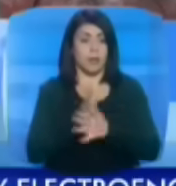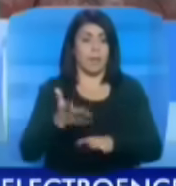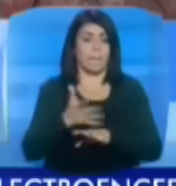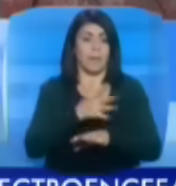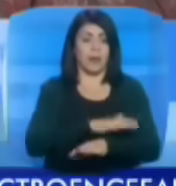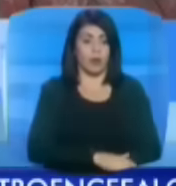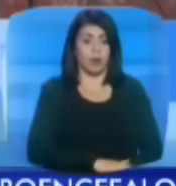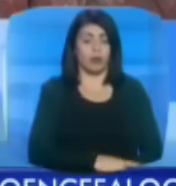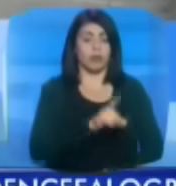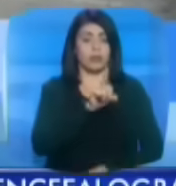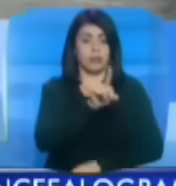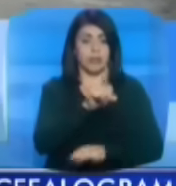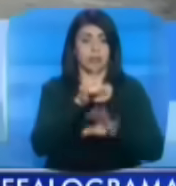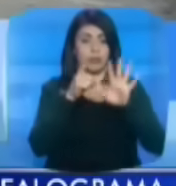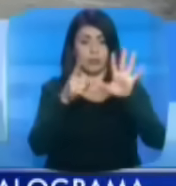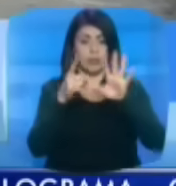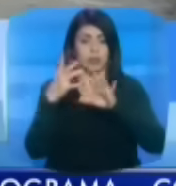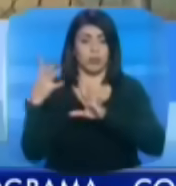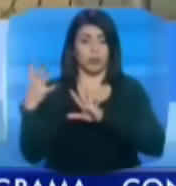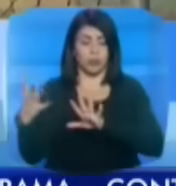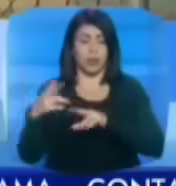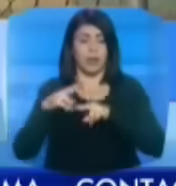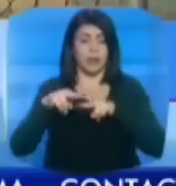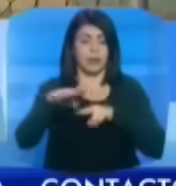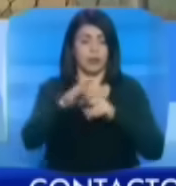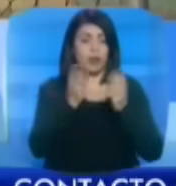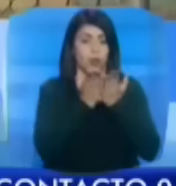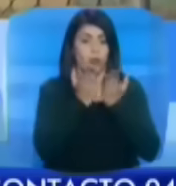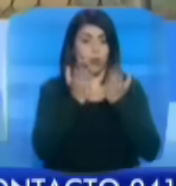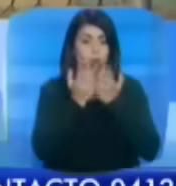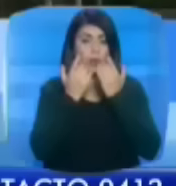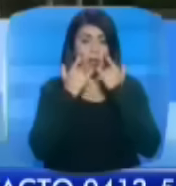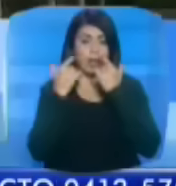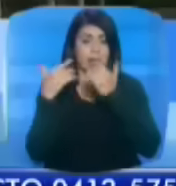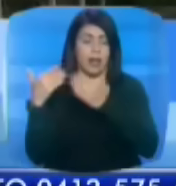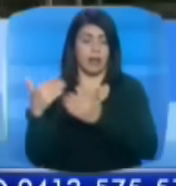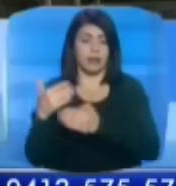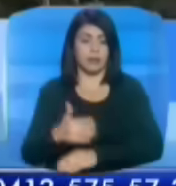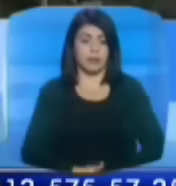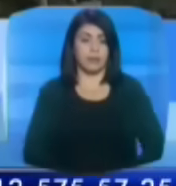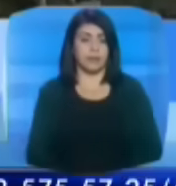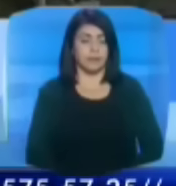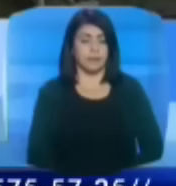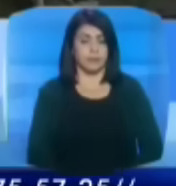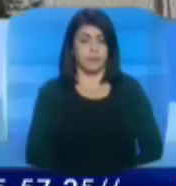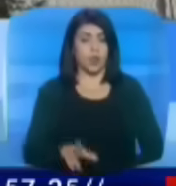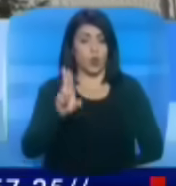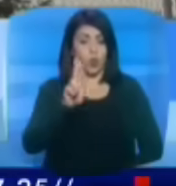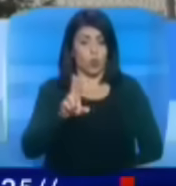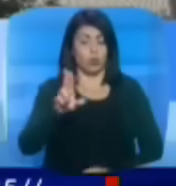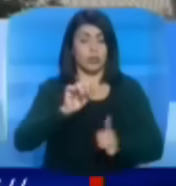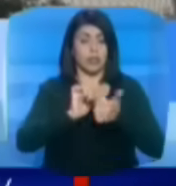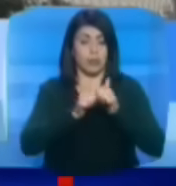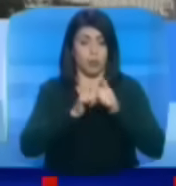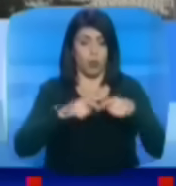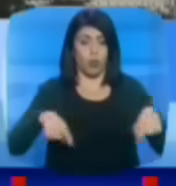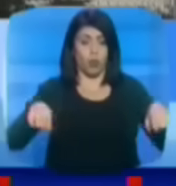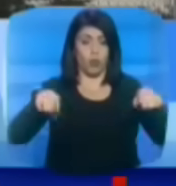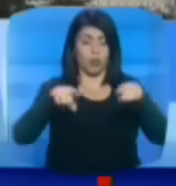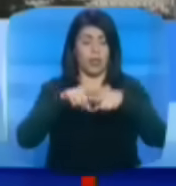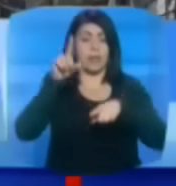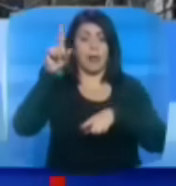a 169 niños de la escuela básica María Clemencia Suárez de Guerra. Y no conforme también a